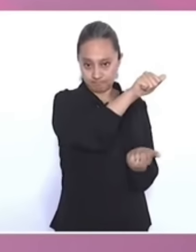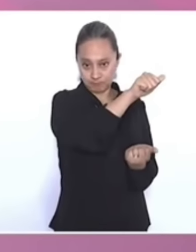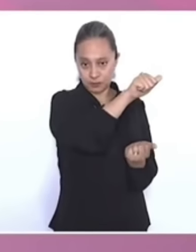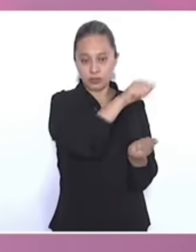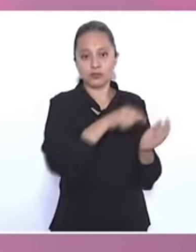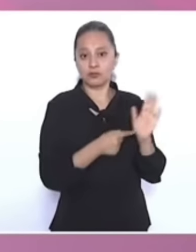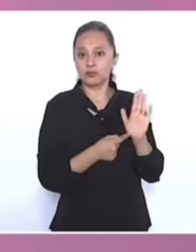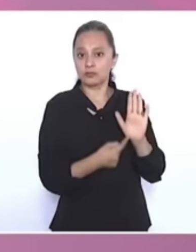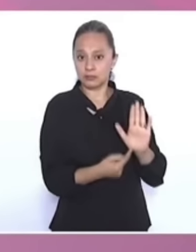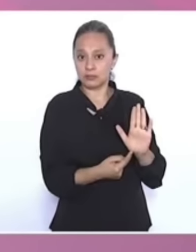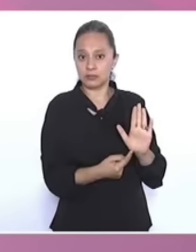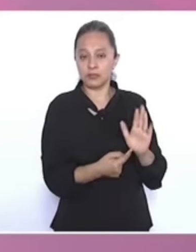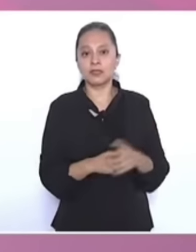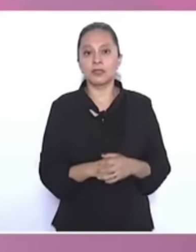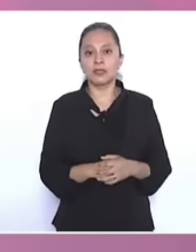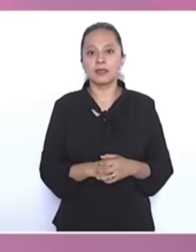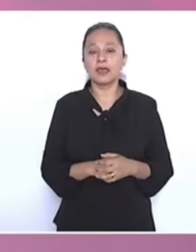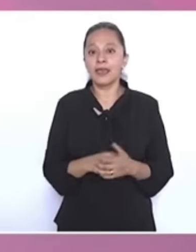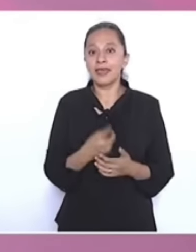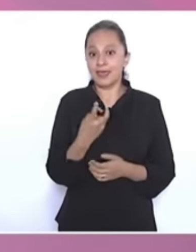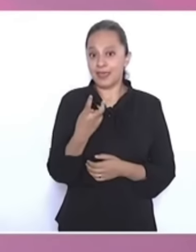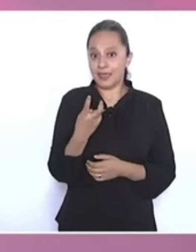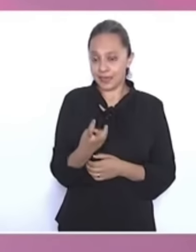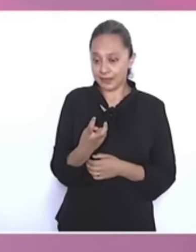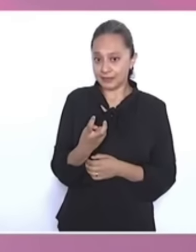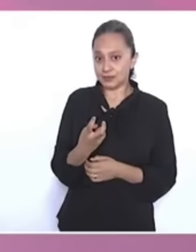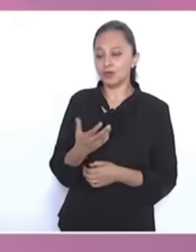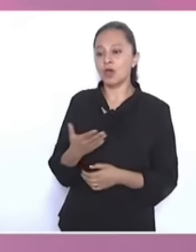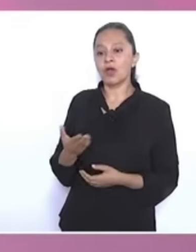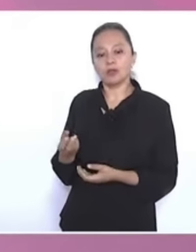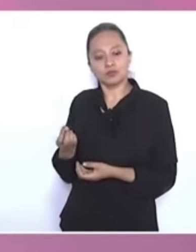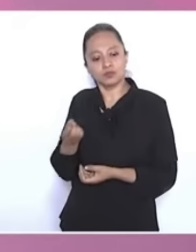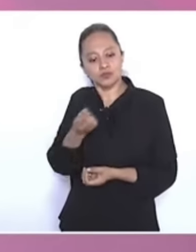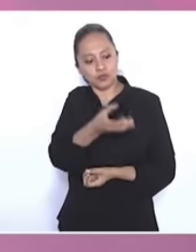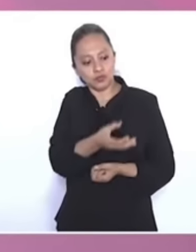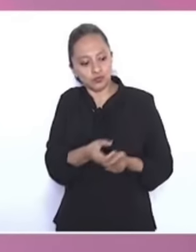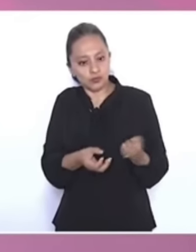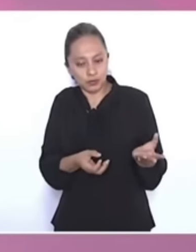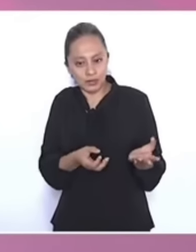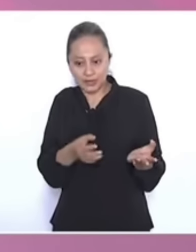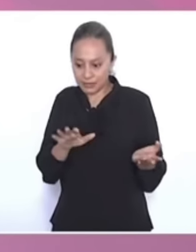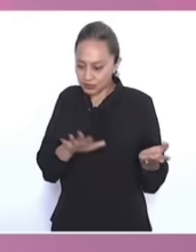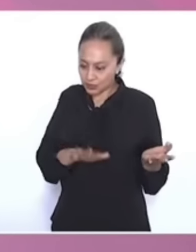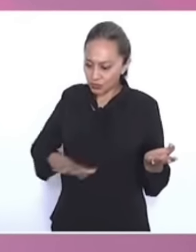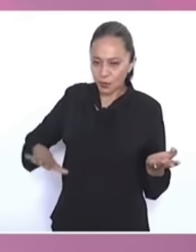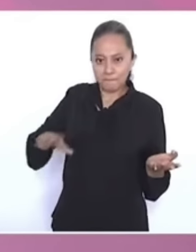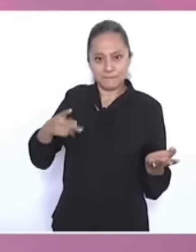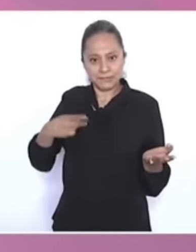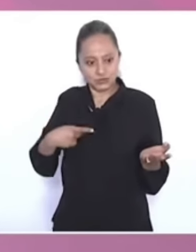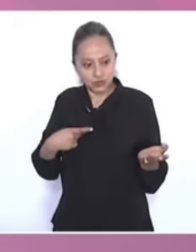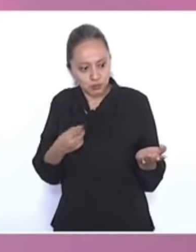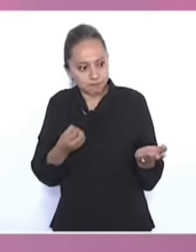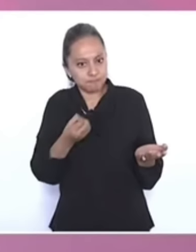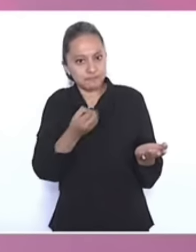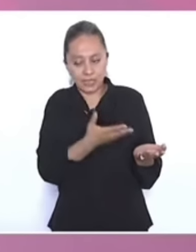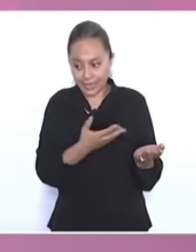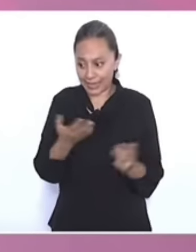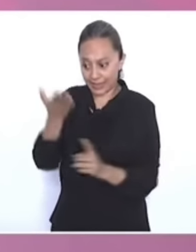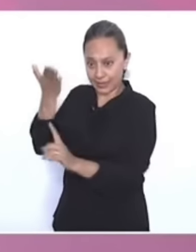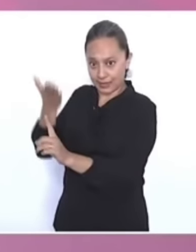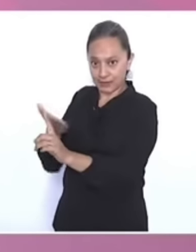es otra de las grandes contribuciones que ha hecho al país el humanismo mexicano, definido así por nuestro